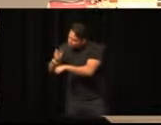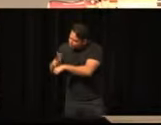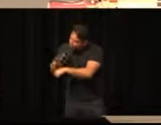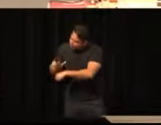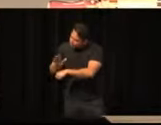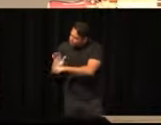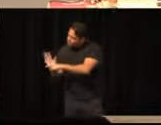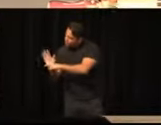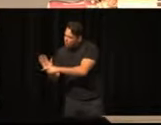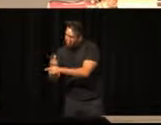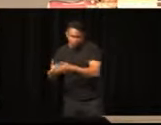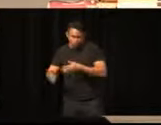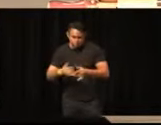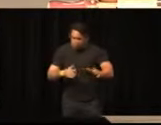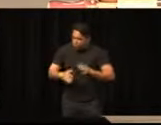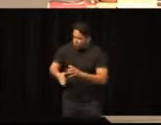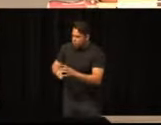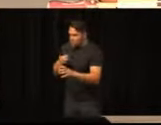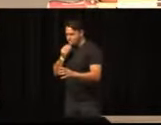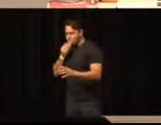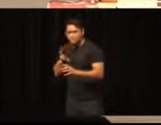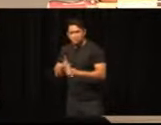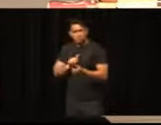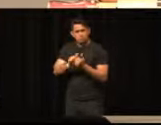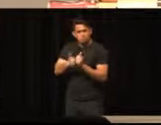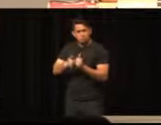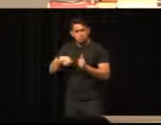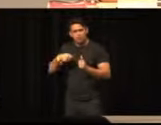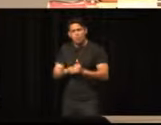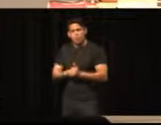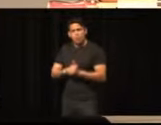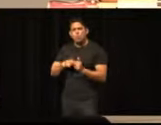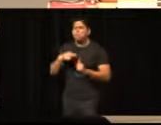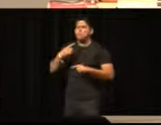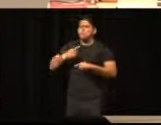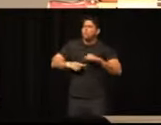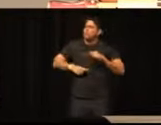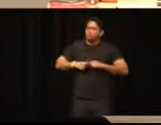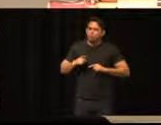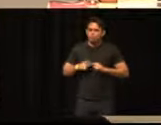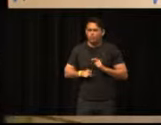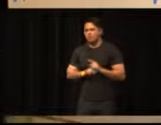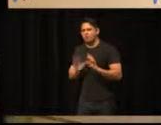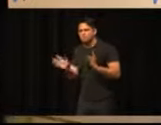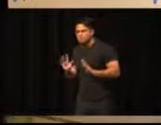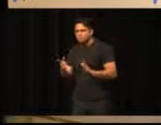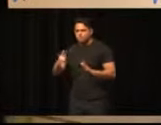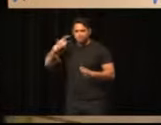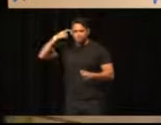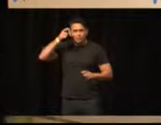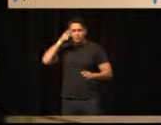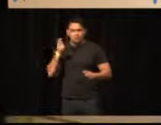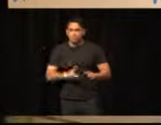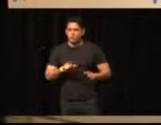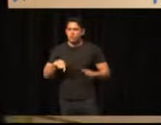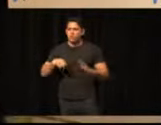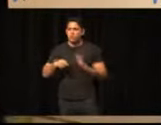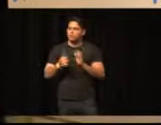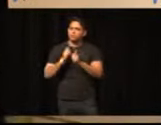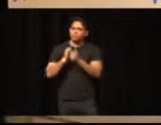actividad, cualquiera que fuese el medio. Aquí yo veo el deporte como puramente como un instrumento, porque lo que no se desea es